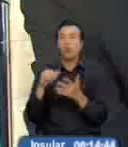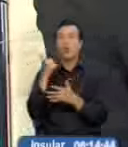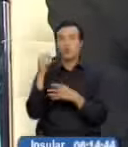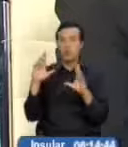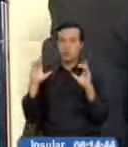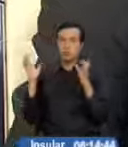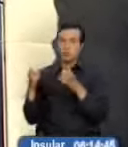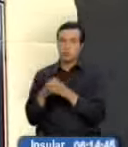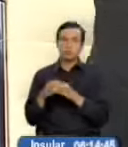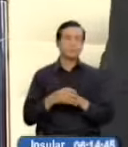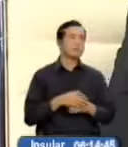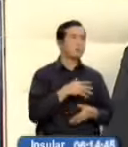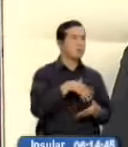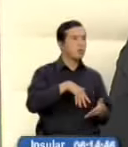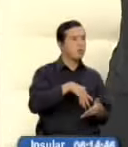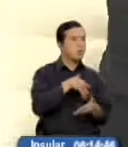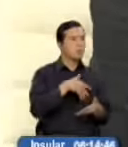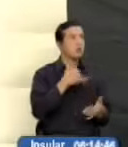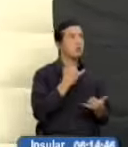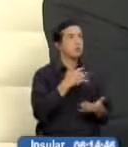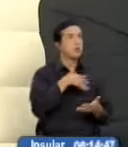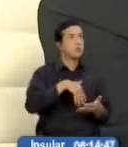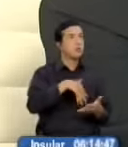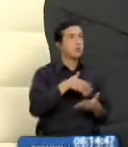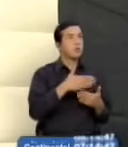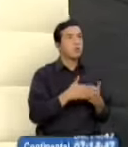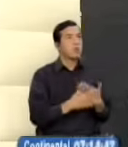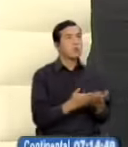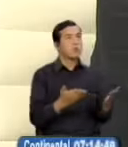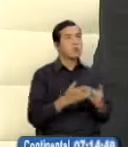dentro de ese escepticismo que se ha presentado en este momento,